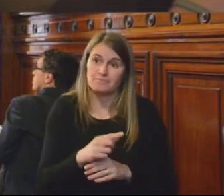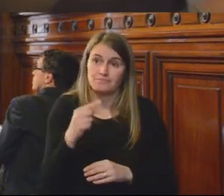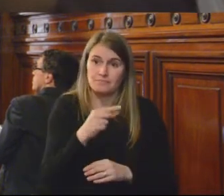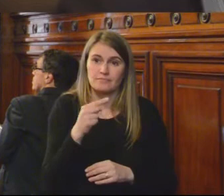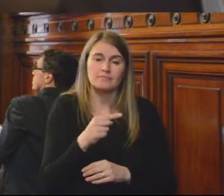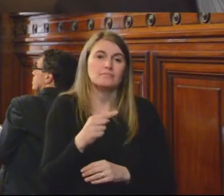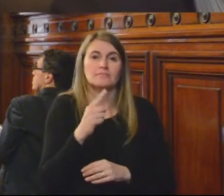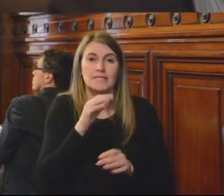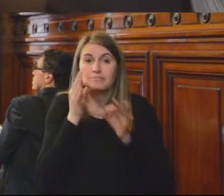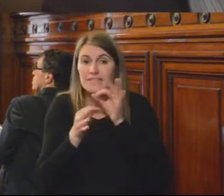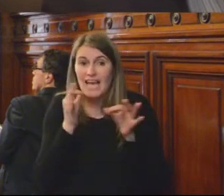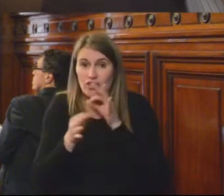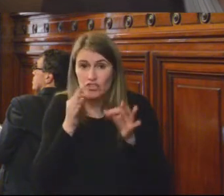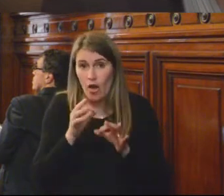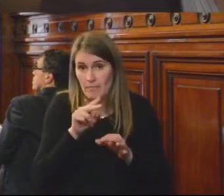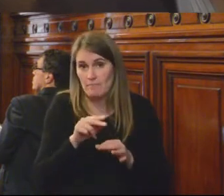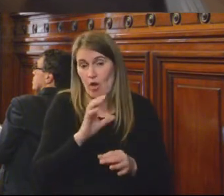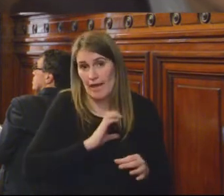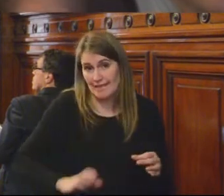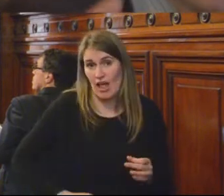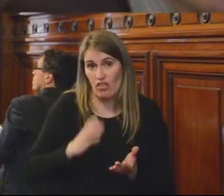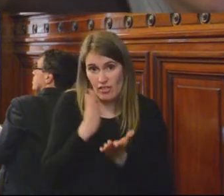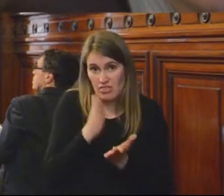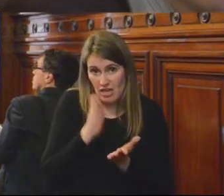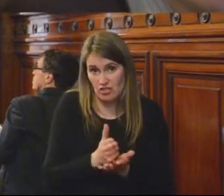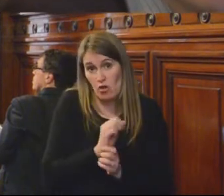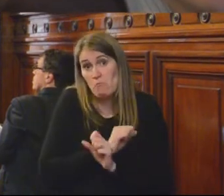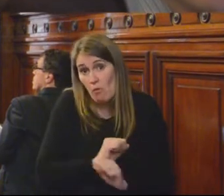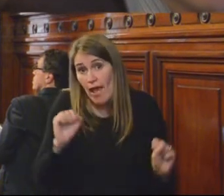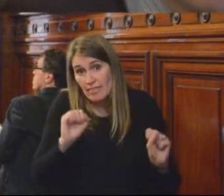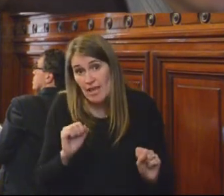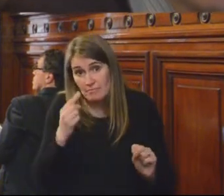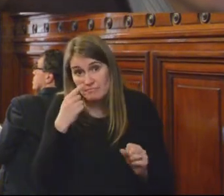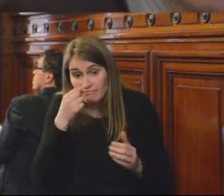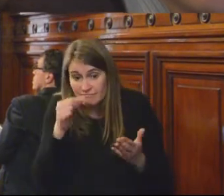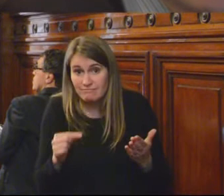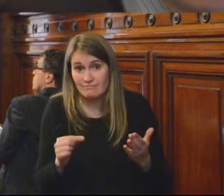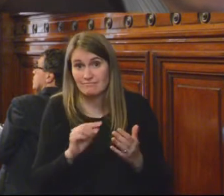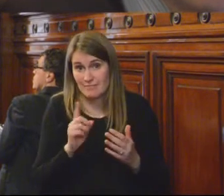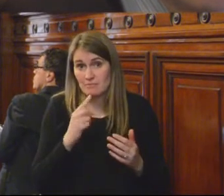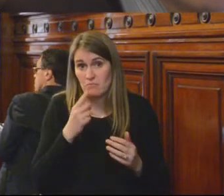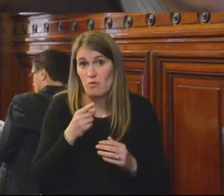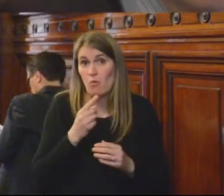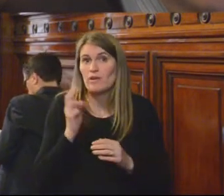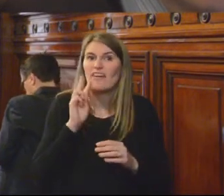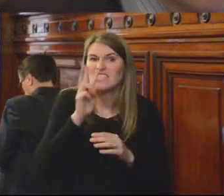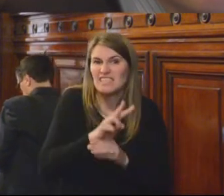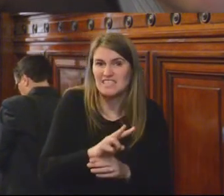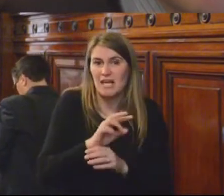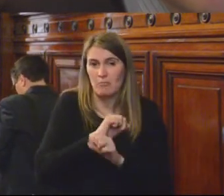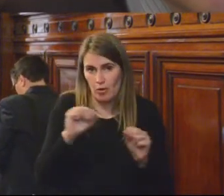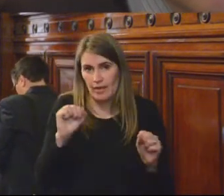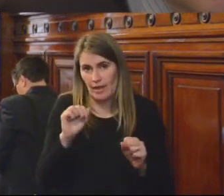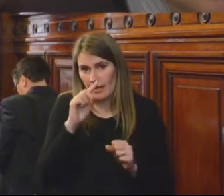esta explicación que dan de un Estado de Derecho en Venezuela pueda ser observada en sitio a través de la anuencia, una visita in loco de la Comisión Interamericana.